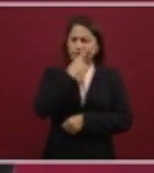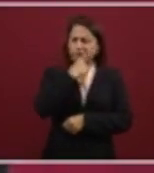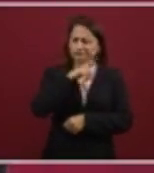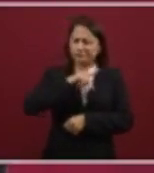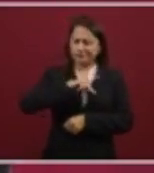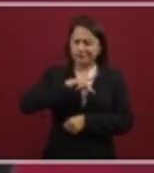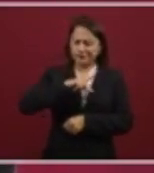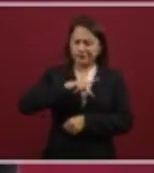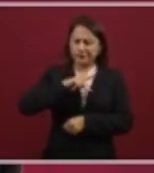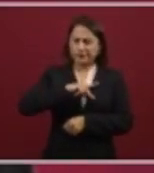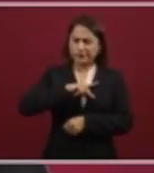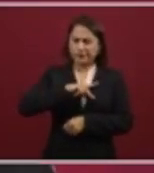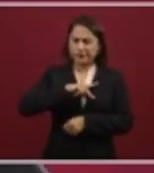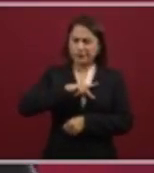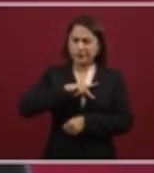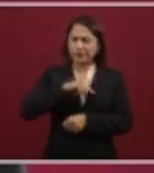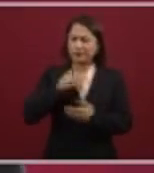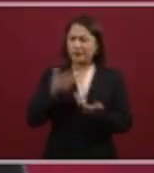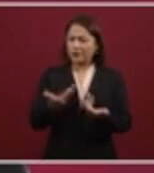estar